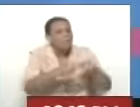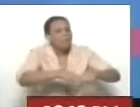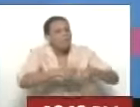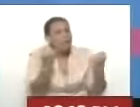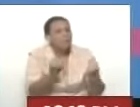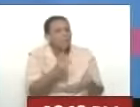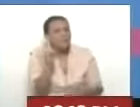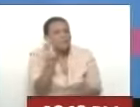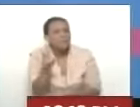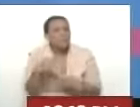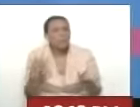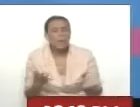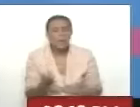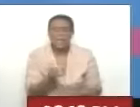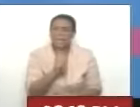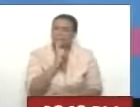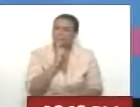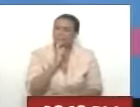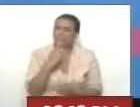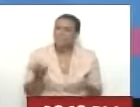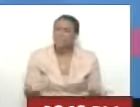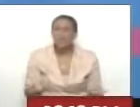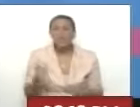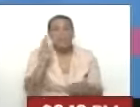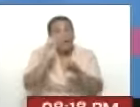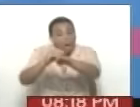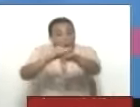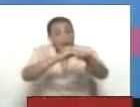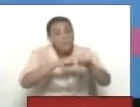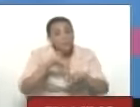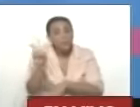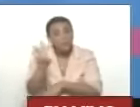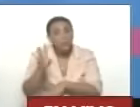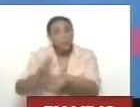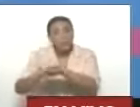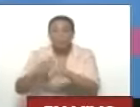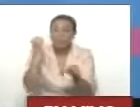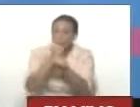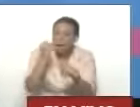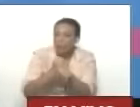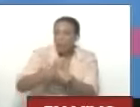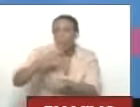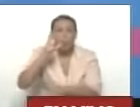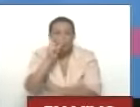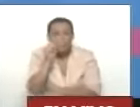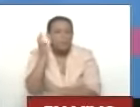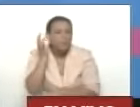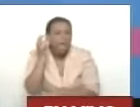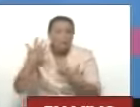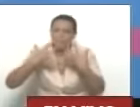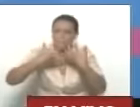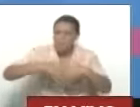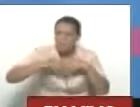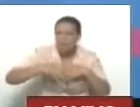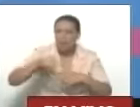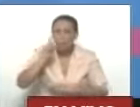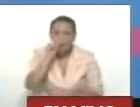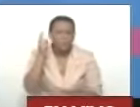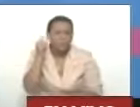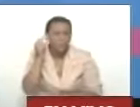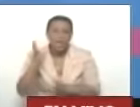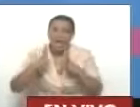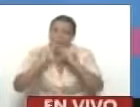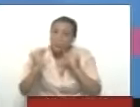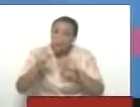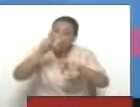Venezuela. Yo les digo a los venezolanos, a los trabajadores, a las trabajadoras, a los empresarios, a las empresarias y a